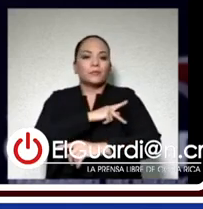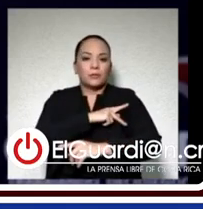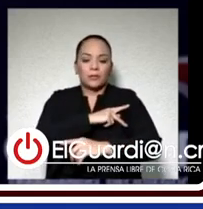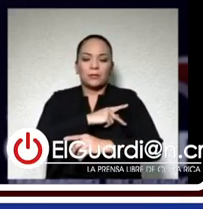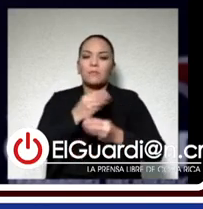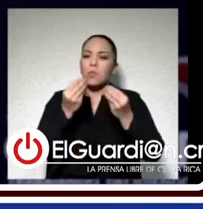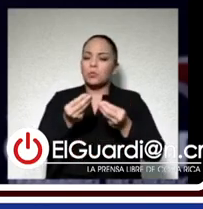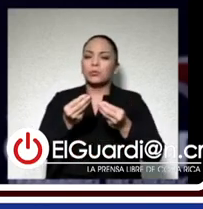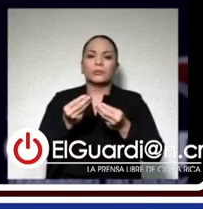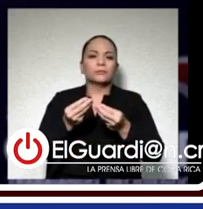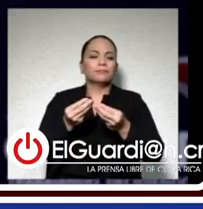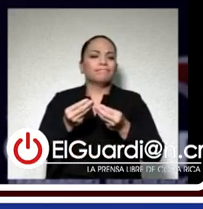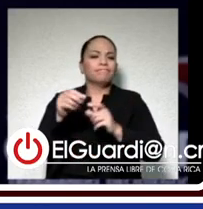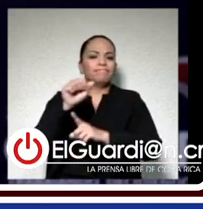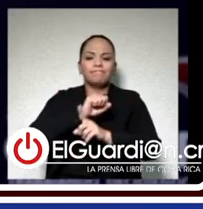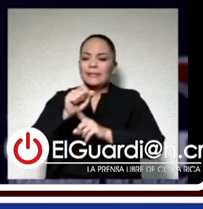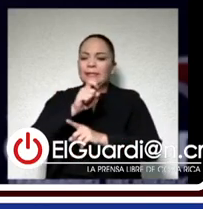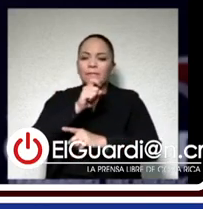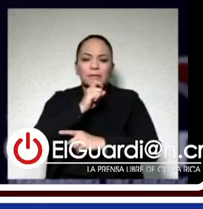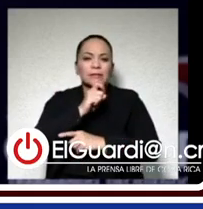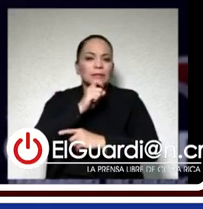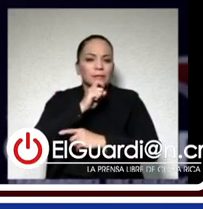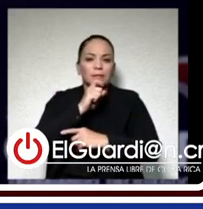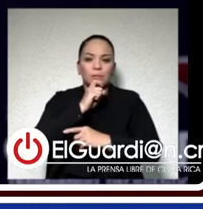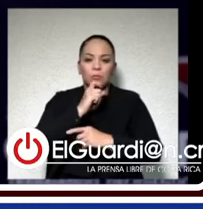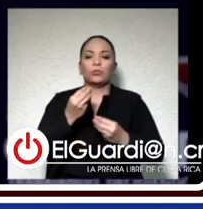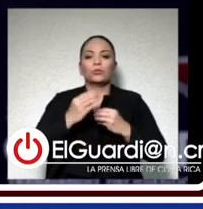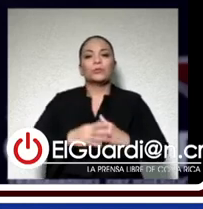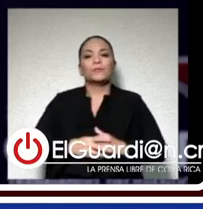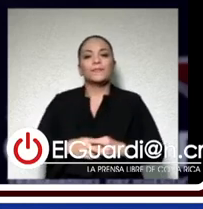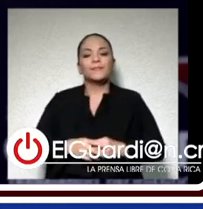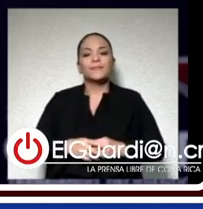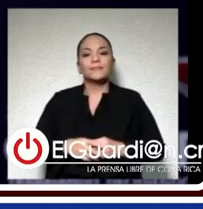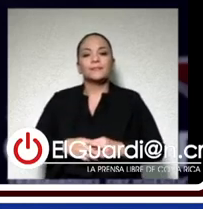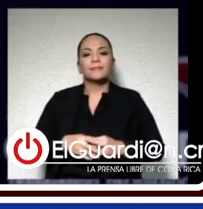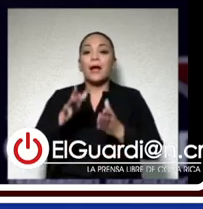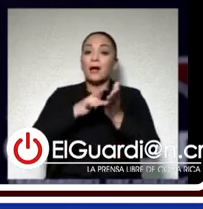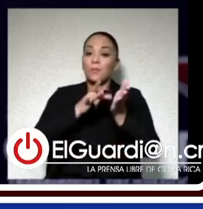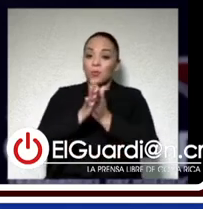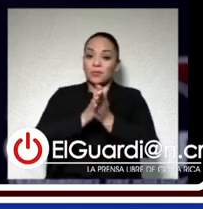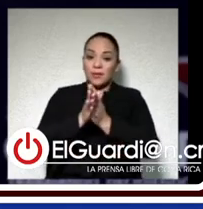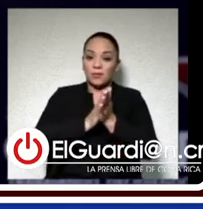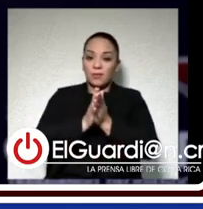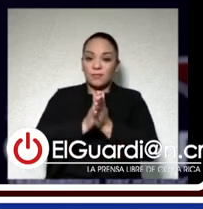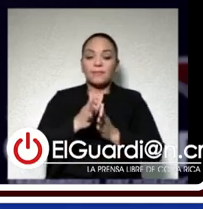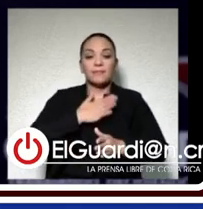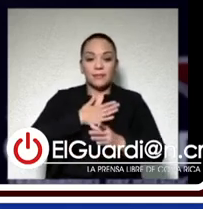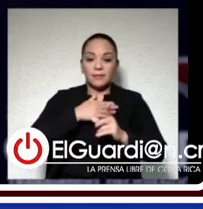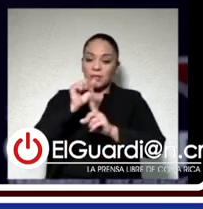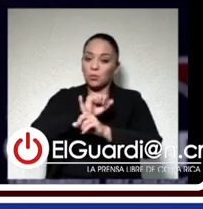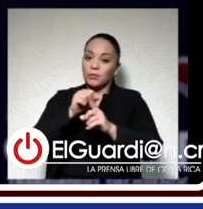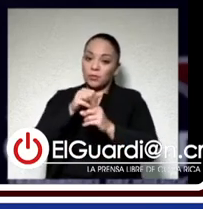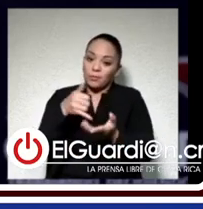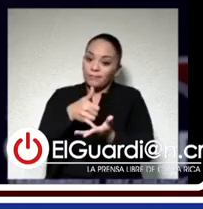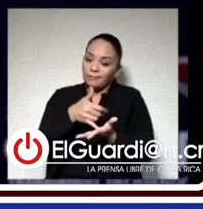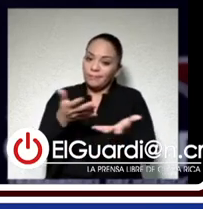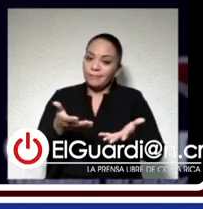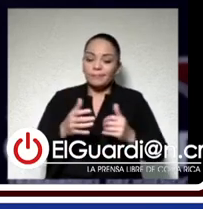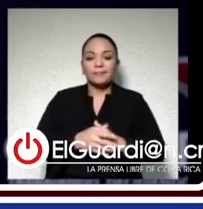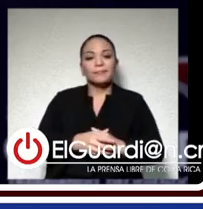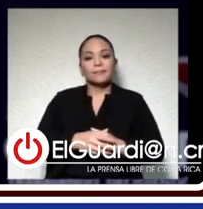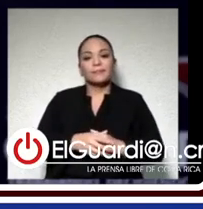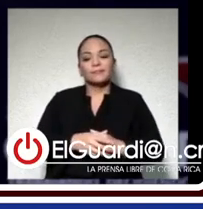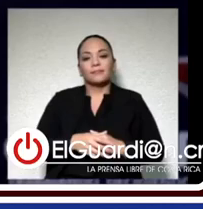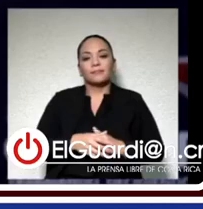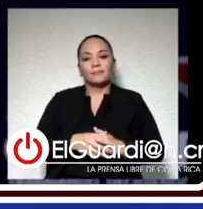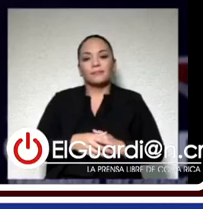lobos, realmente, aprovechándose de la vulnerabilidad que pasaba en ese momento. Y es un tema del que yo no quiero